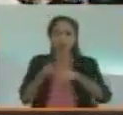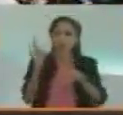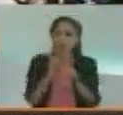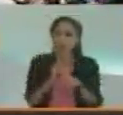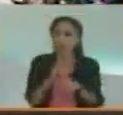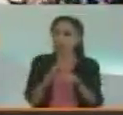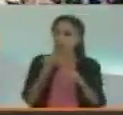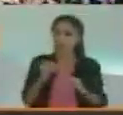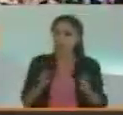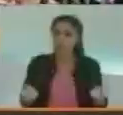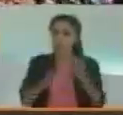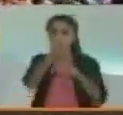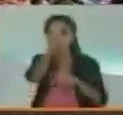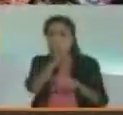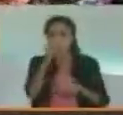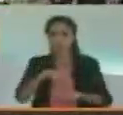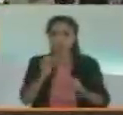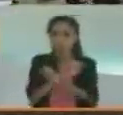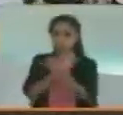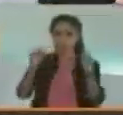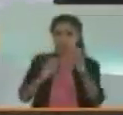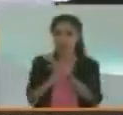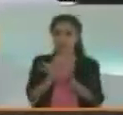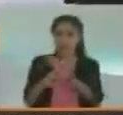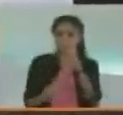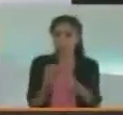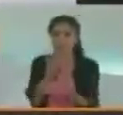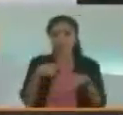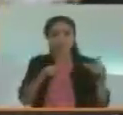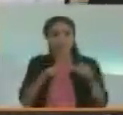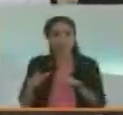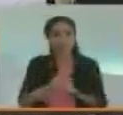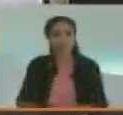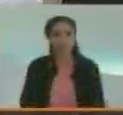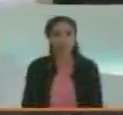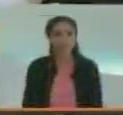el domingo al amanecer, 20 de mayo.